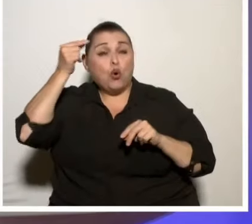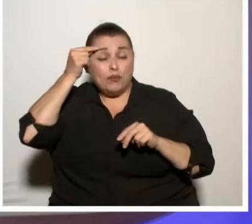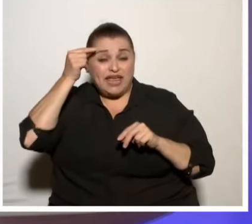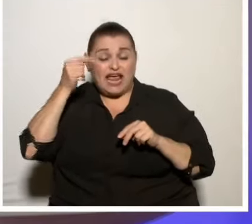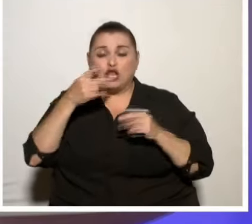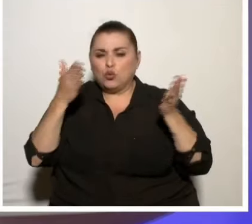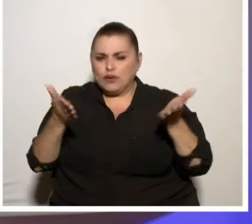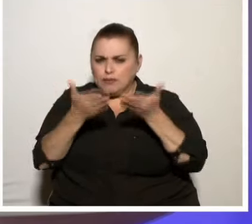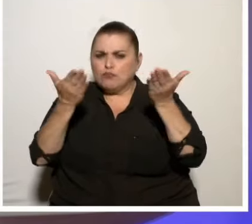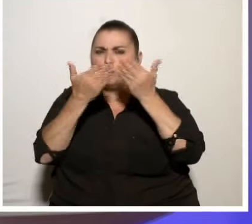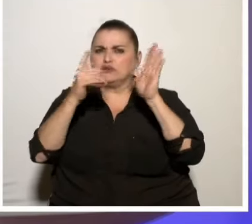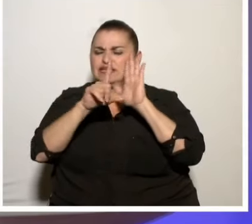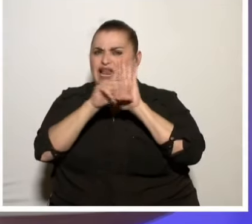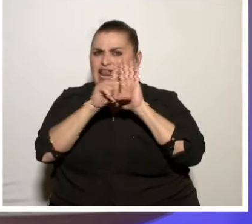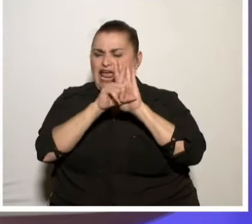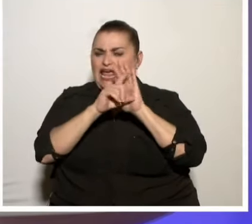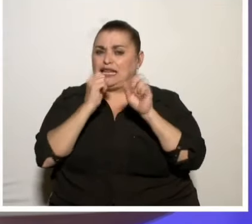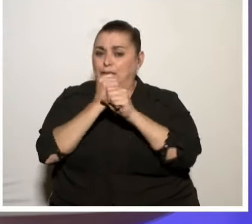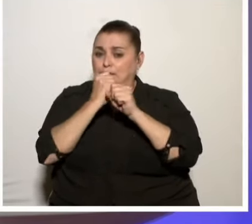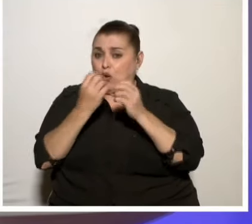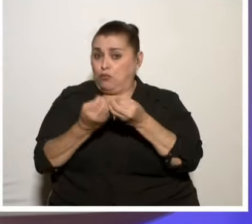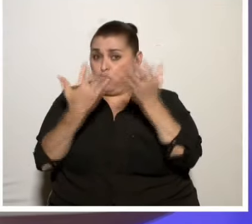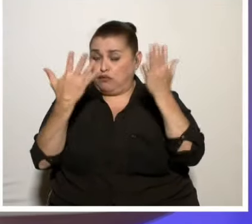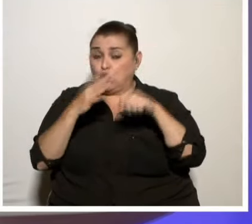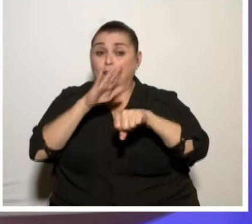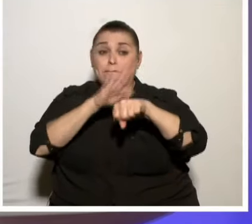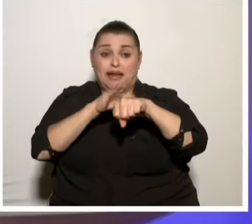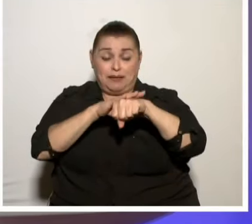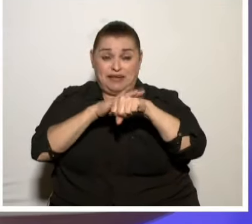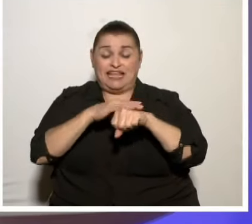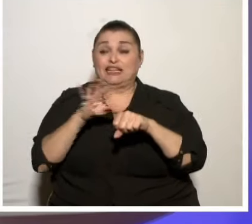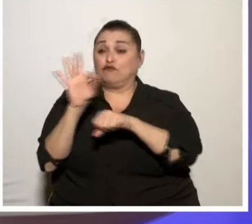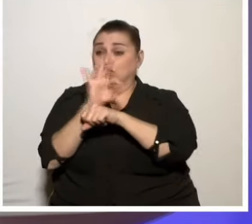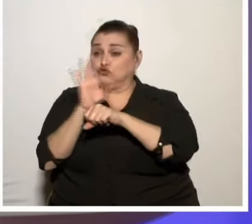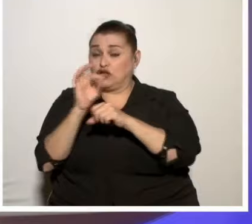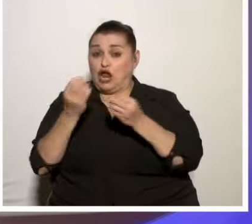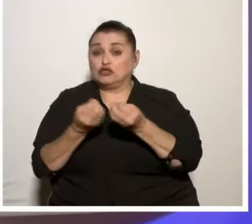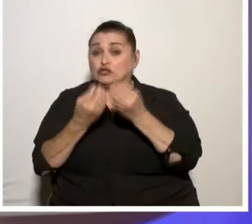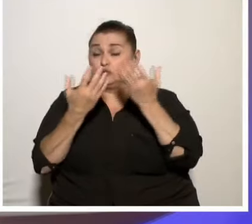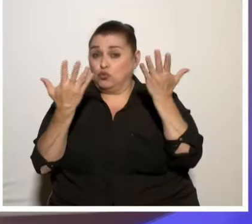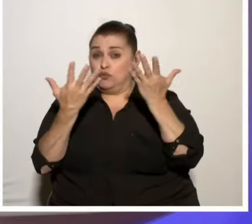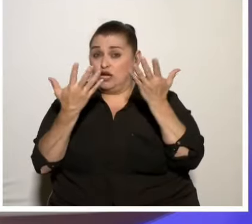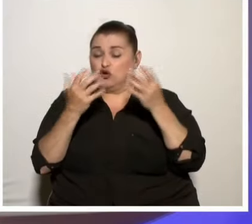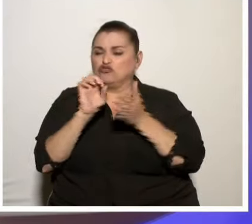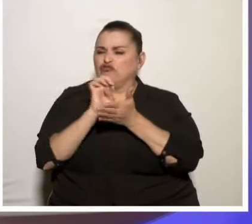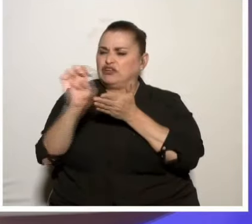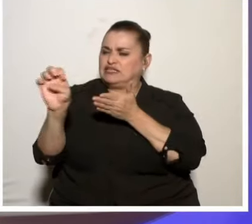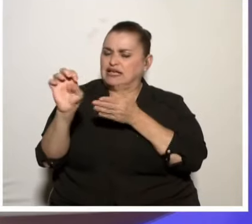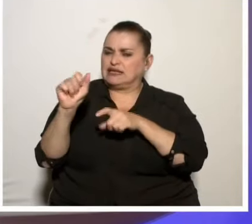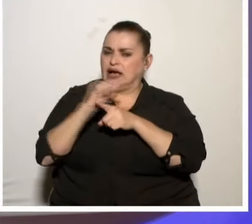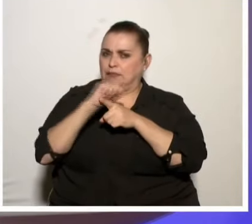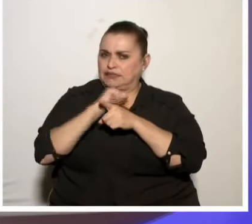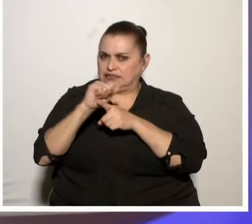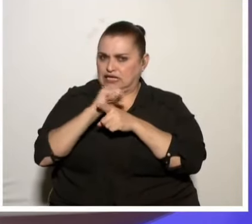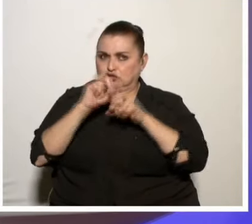una ley de empleo público que permitirá a funcionarios públicos rechazar capacitaciones en